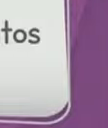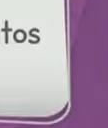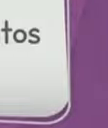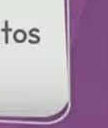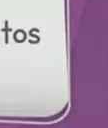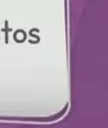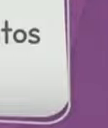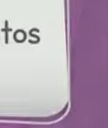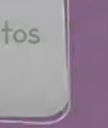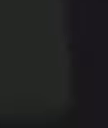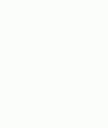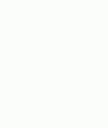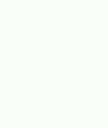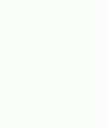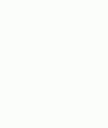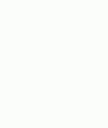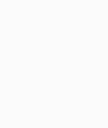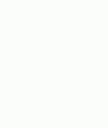La vuelta